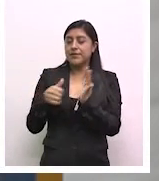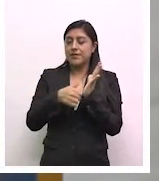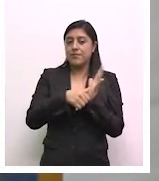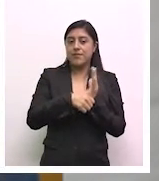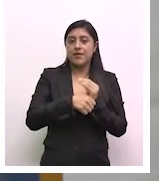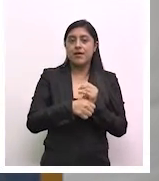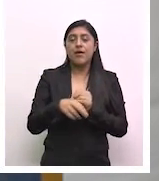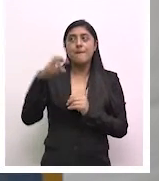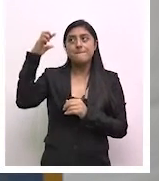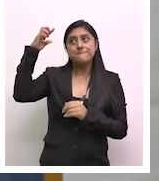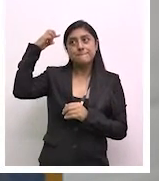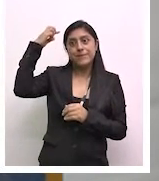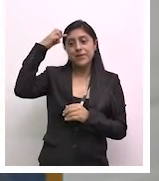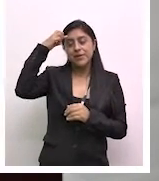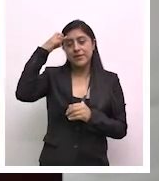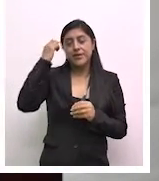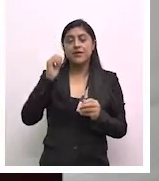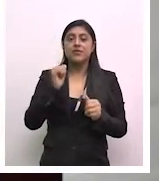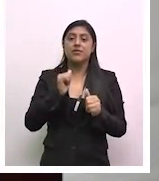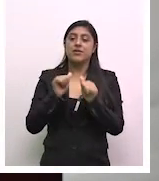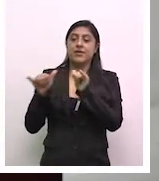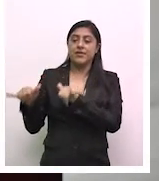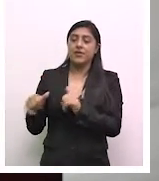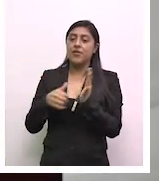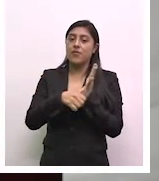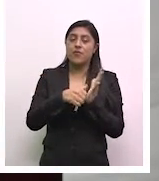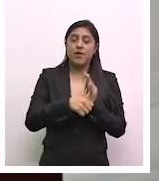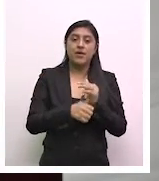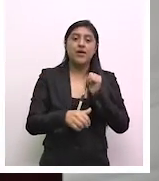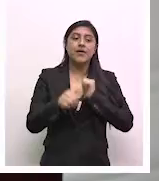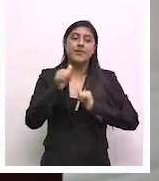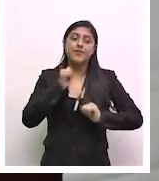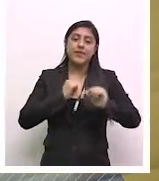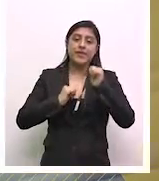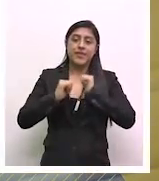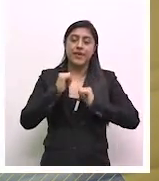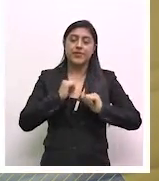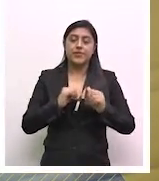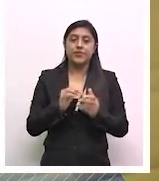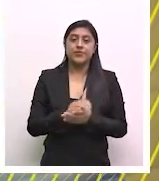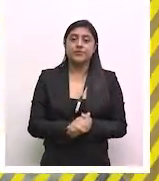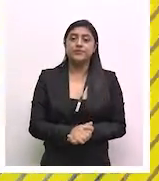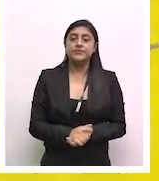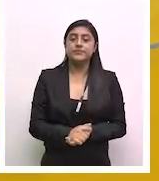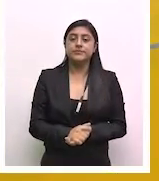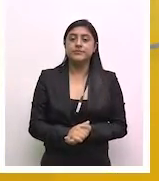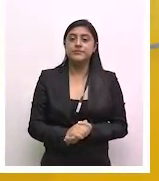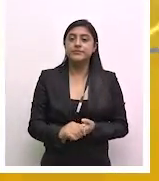trabajo preferido fue la narrativa y el teatro. ¿Sabe de quién hablamos?